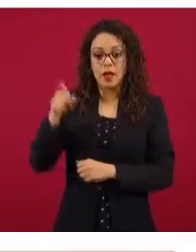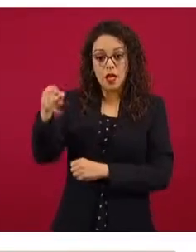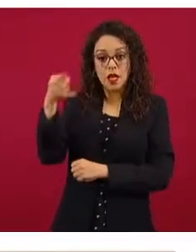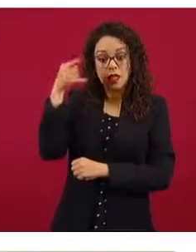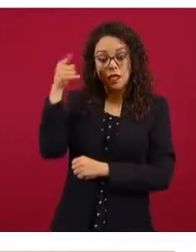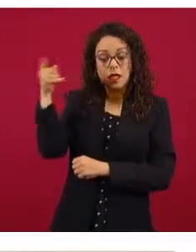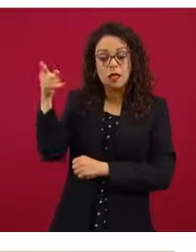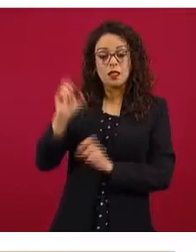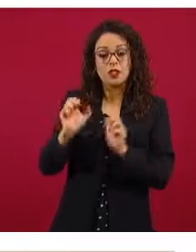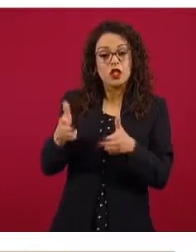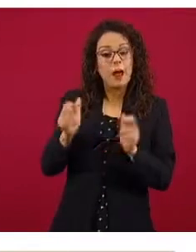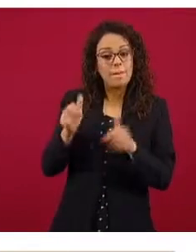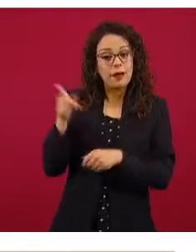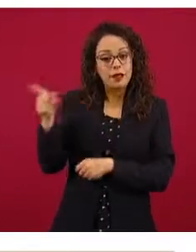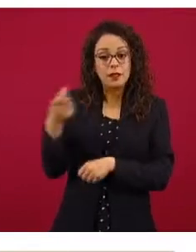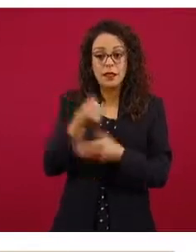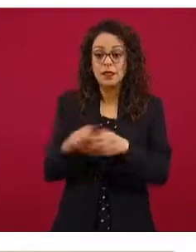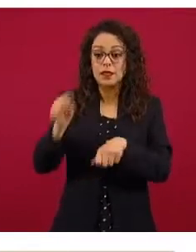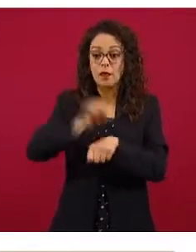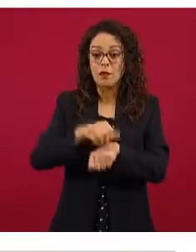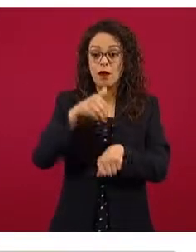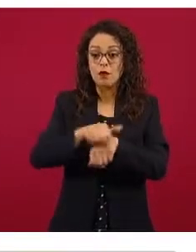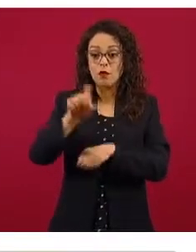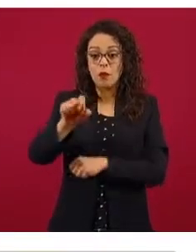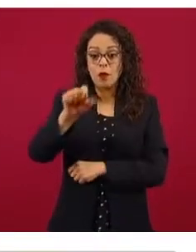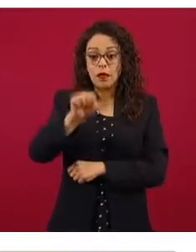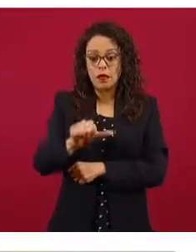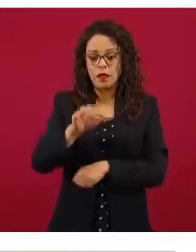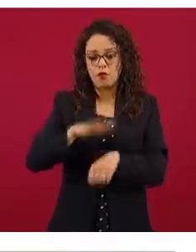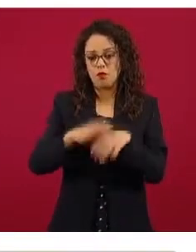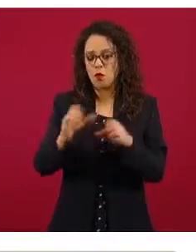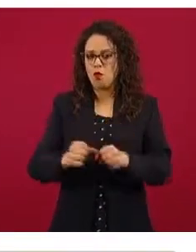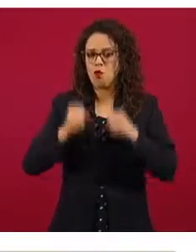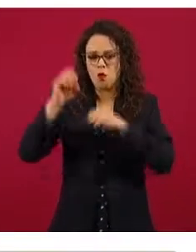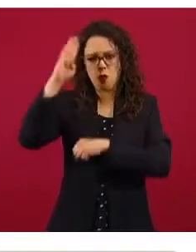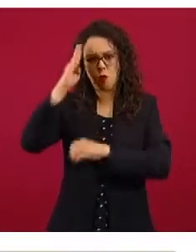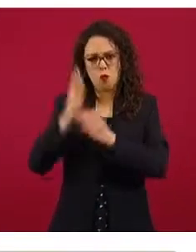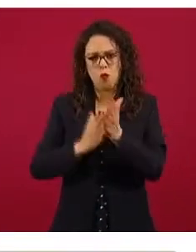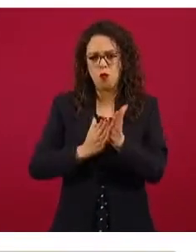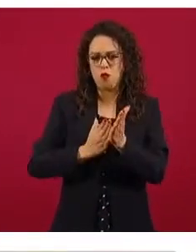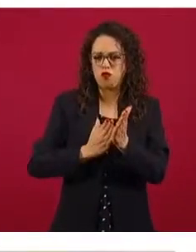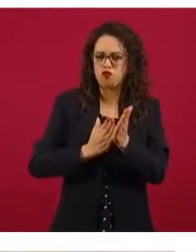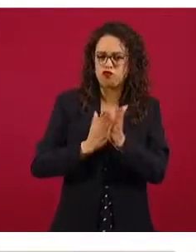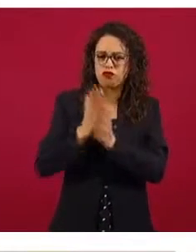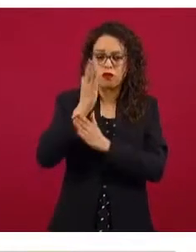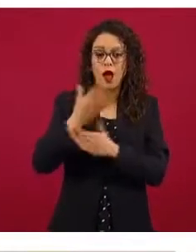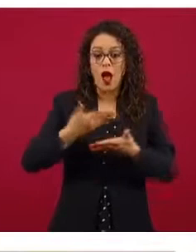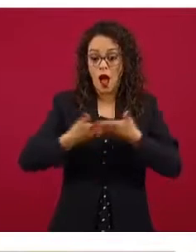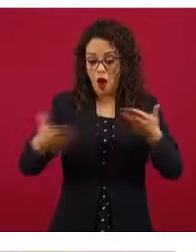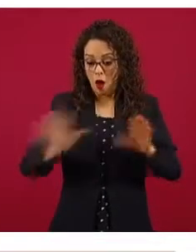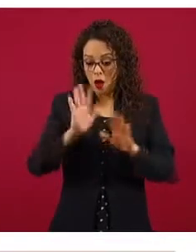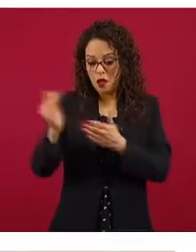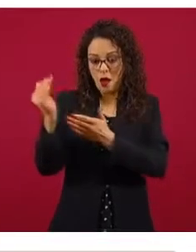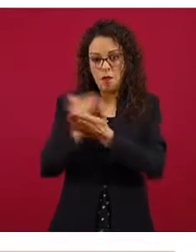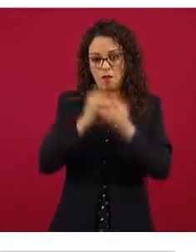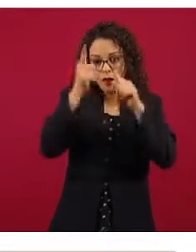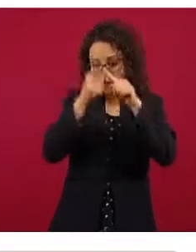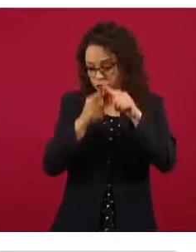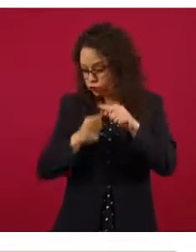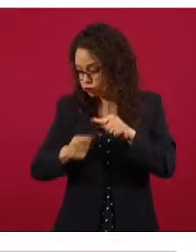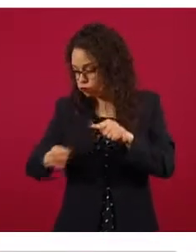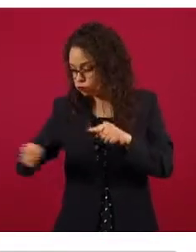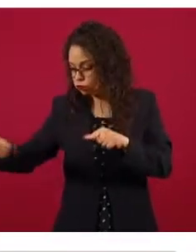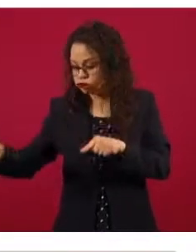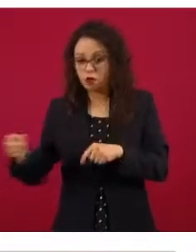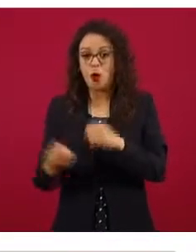semana 26 del año y después ha mantenido una intensidad de epidemia muy baja, tanto en casos nuevos como en